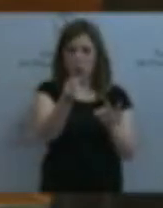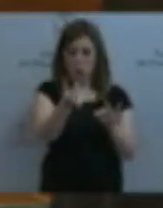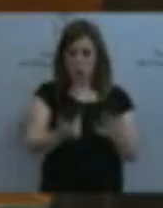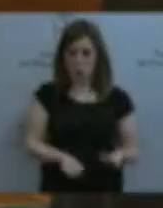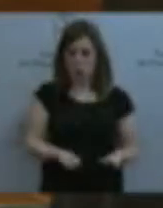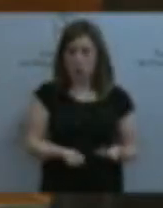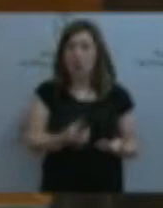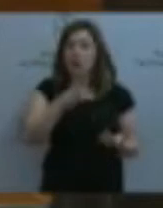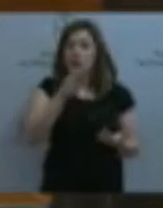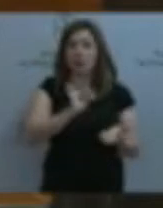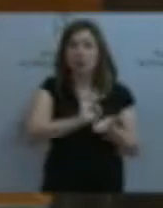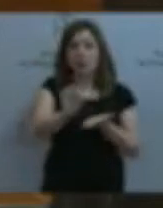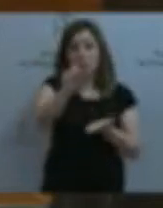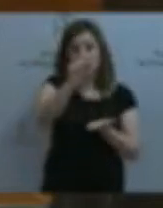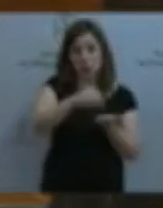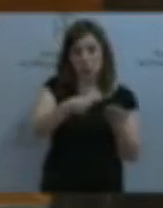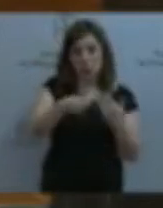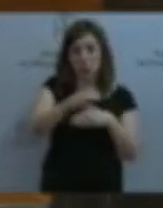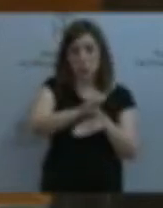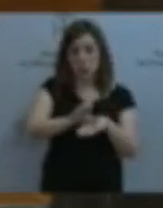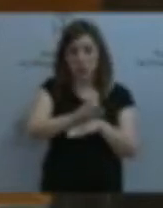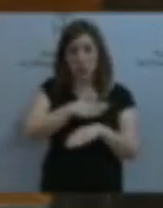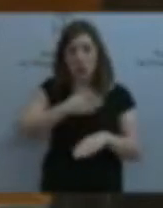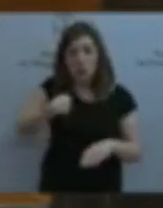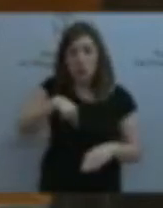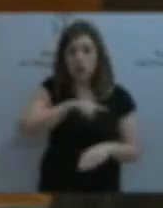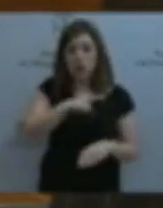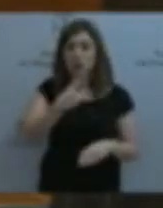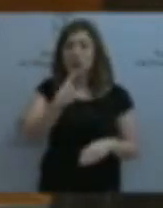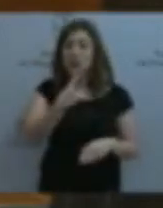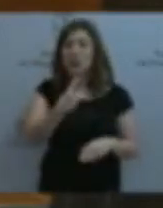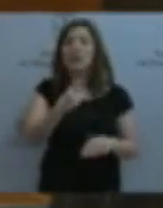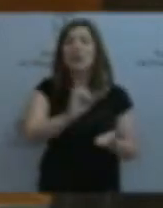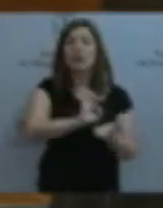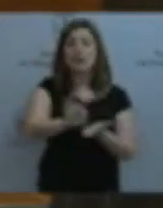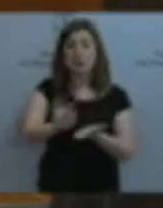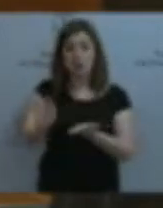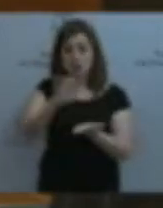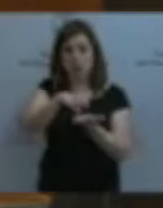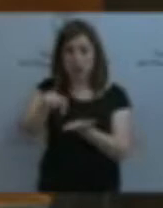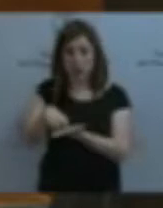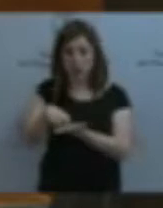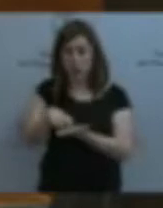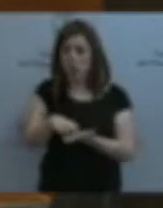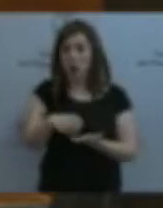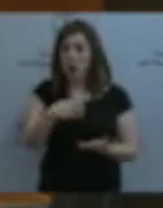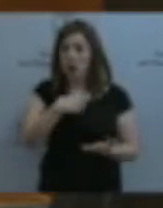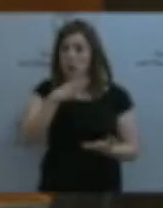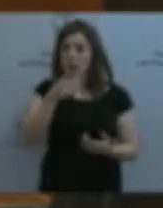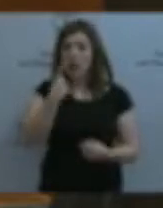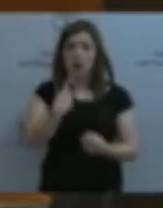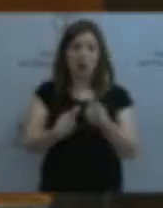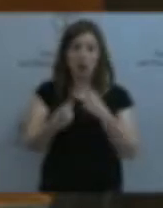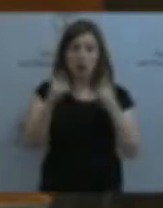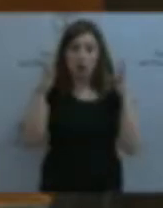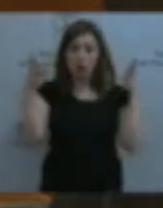Paralelamente, el Servicio de Contratación de nuestra Consejería indica al Servicio de Centros que no hay causa suficiente para que el Consejo Consultivo